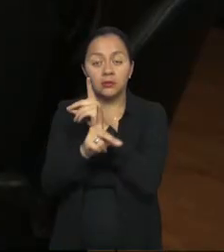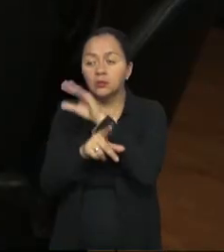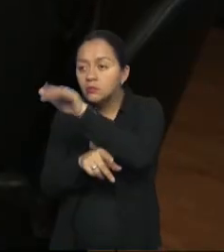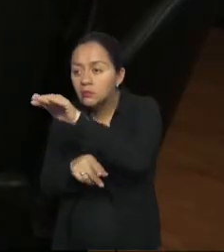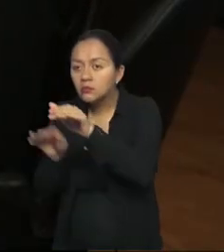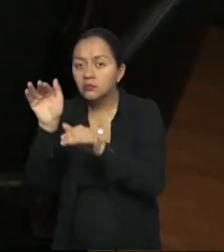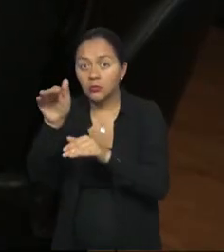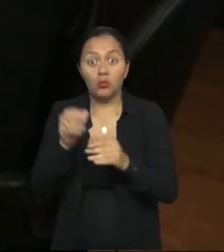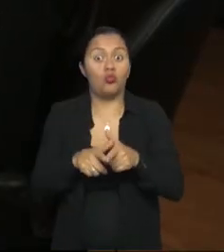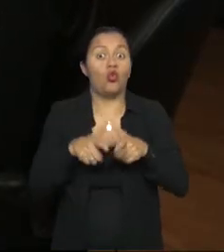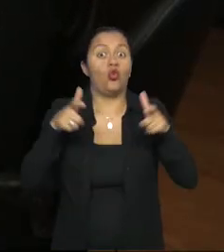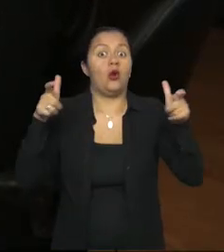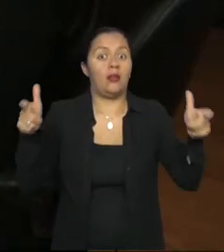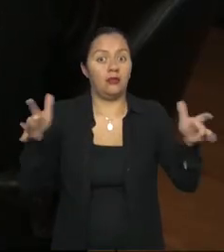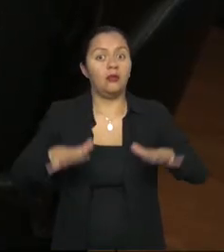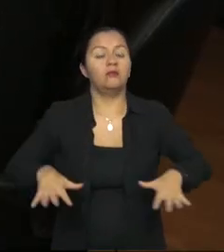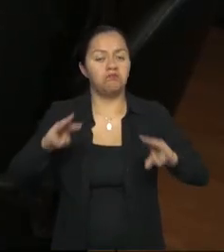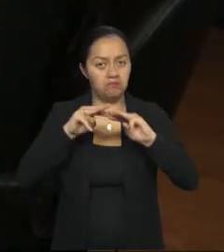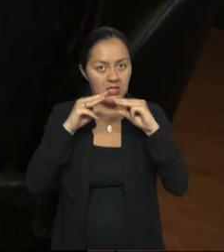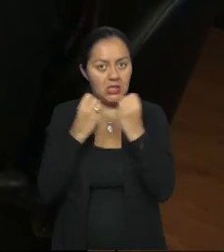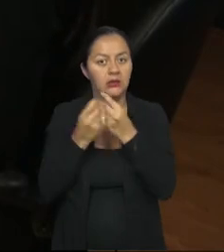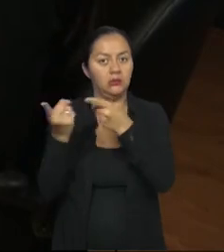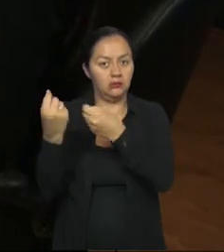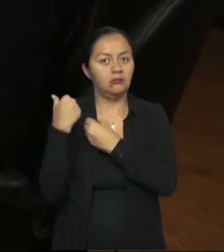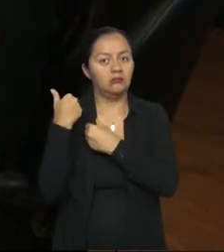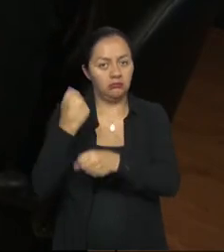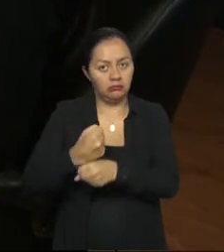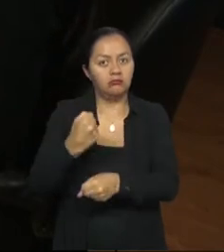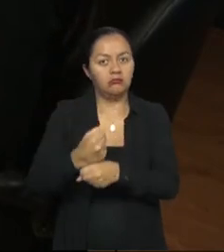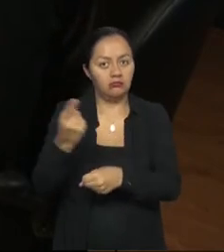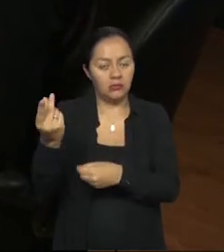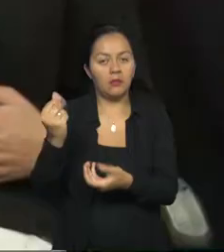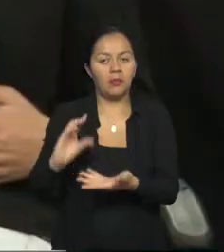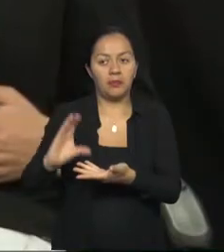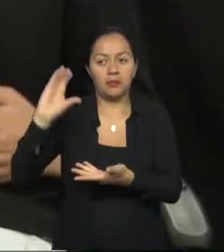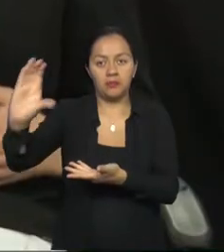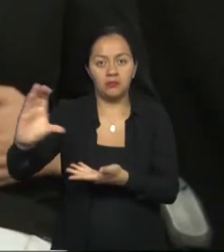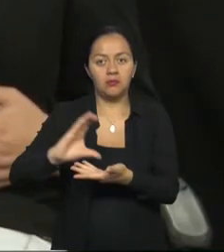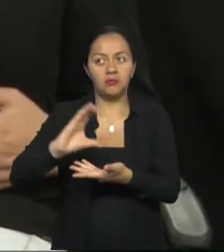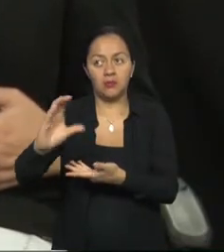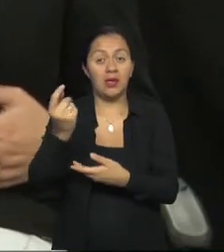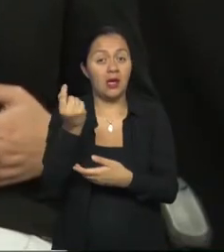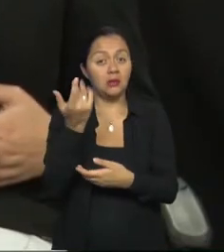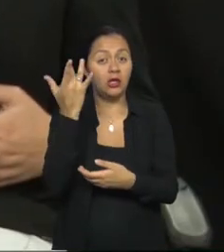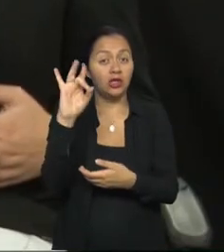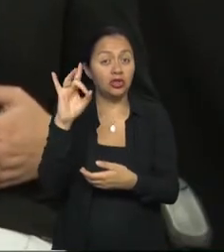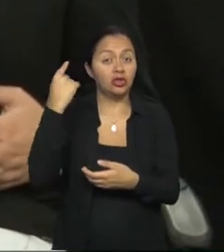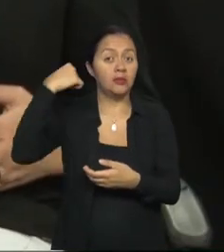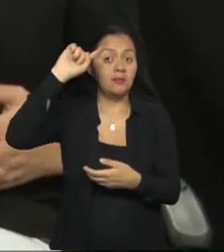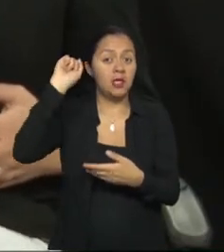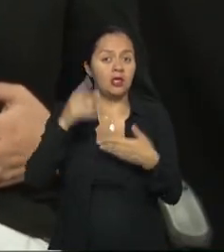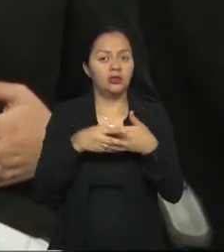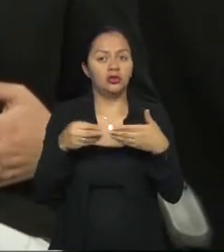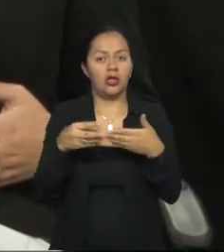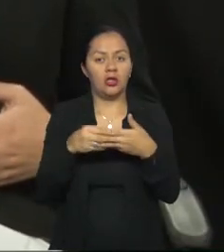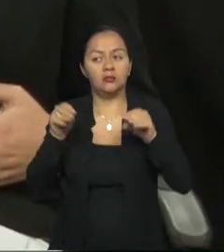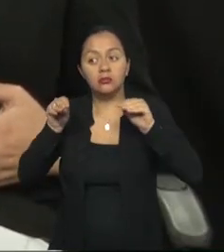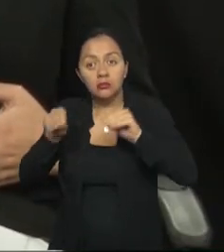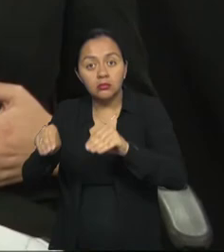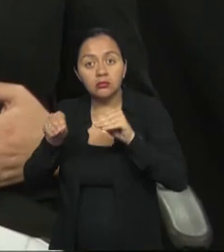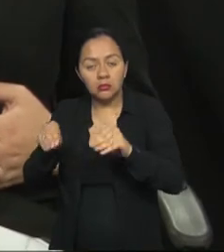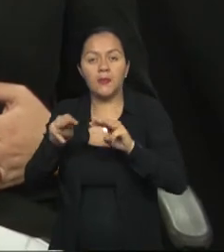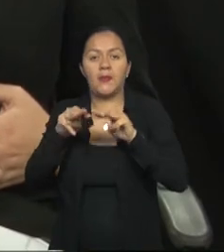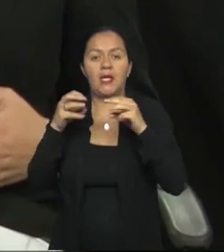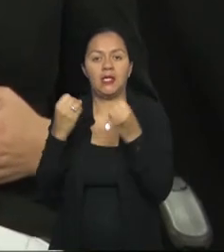es un número muy importante. La inversión que están haciendo en ellos es de casi 18 millones de dólares. Es